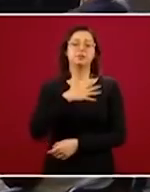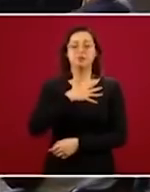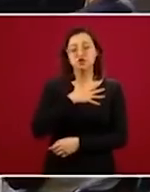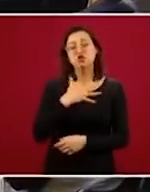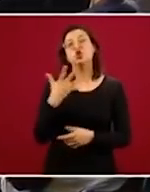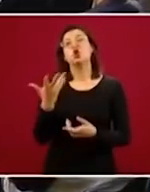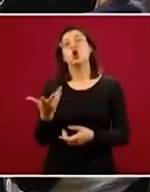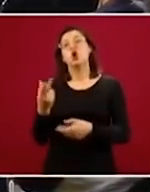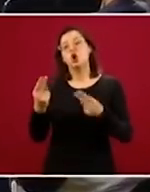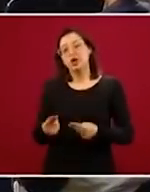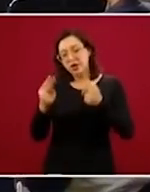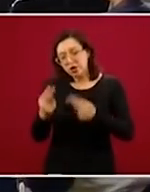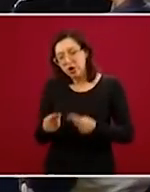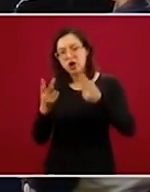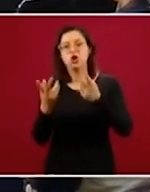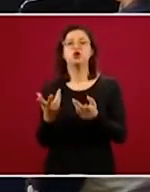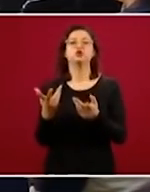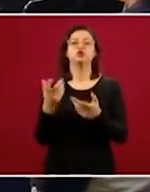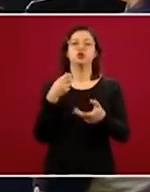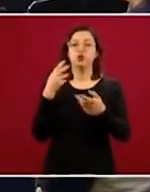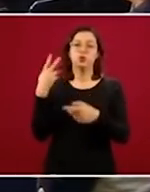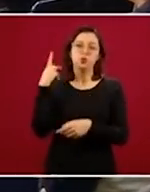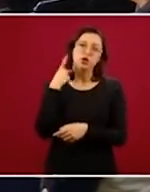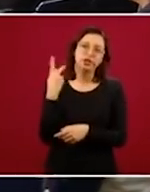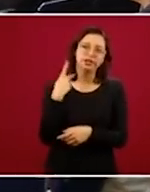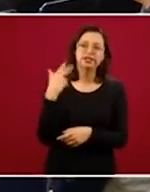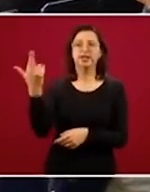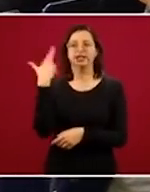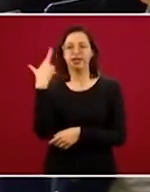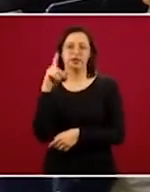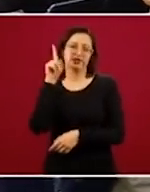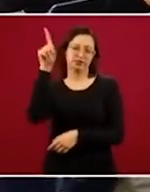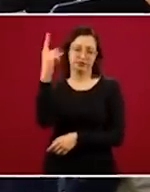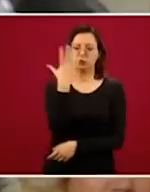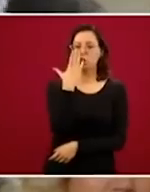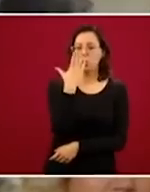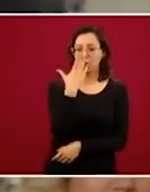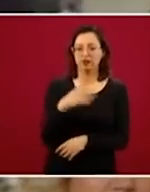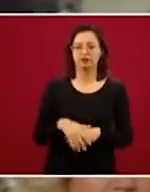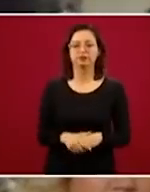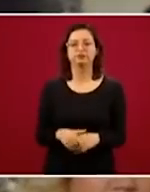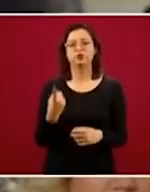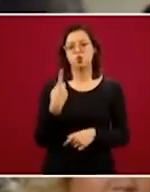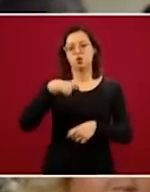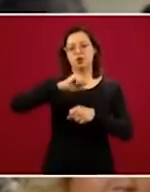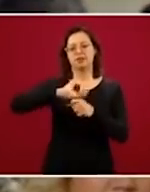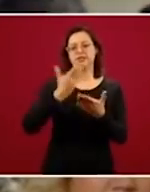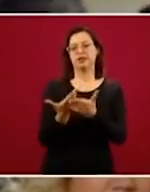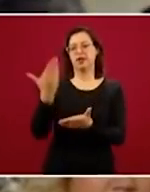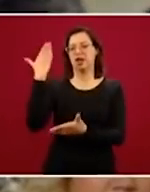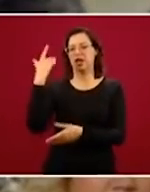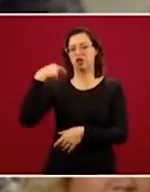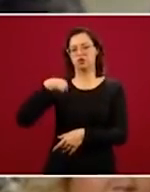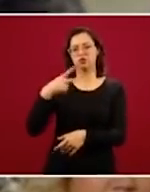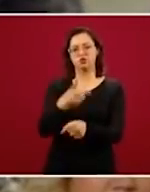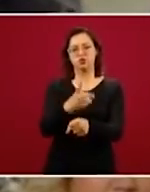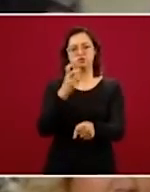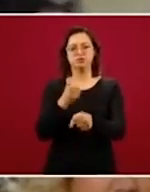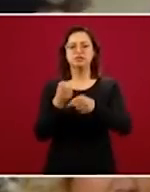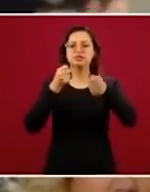radio proyecto puente de sonora y la semana pasada me tocó participar incluso como invitado